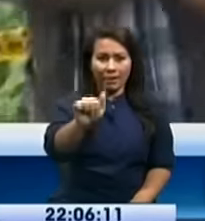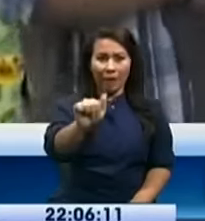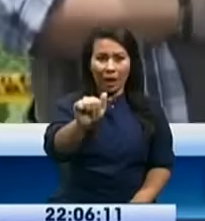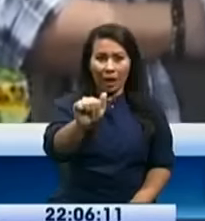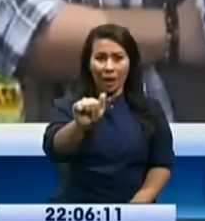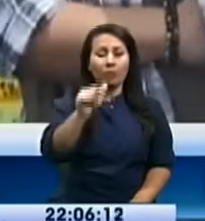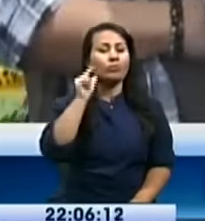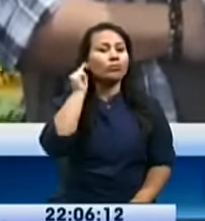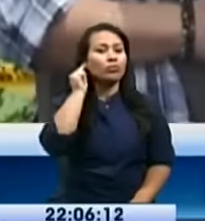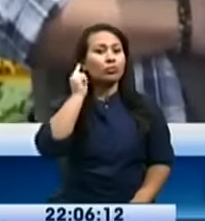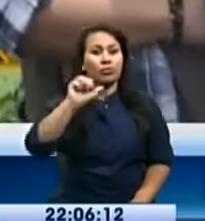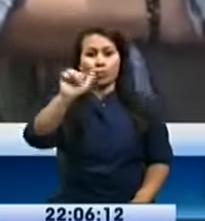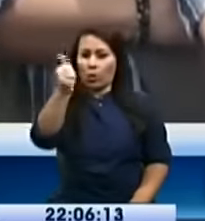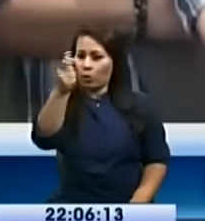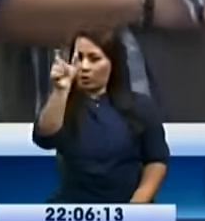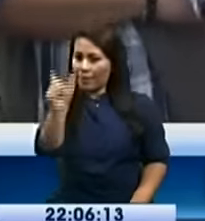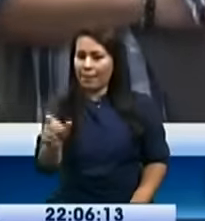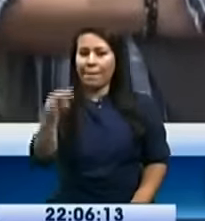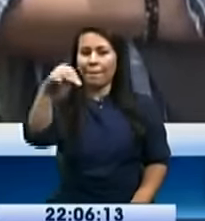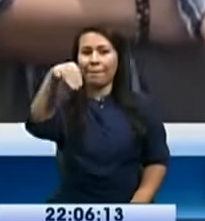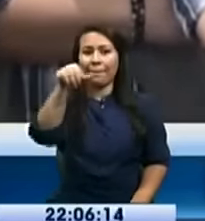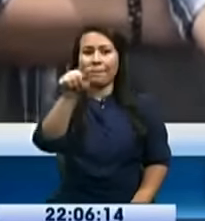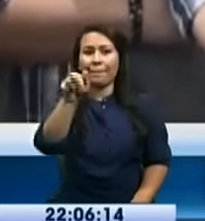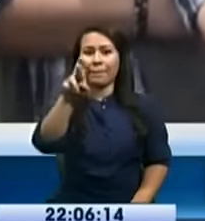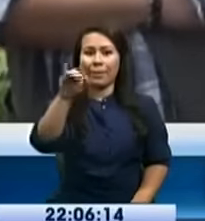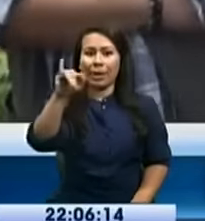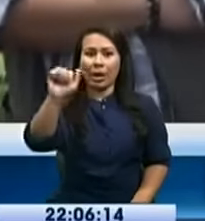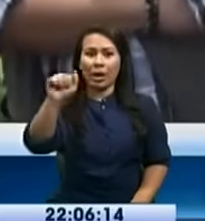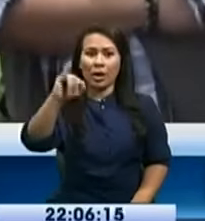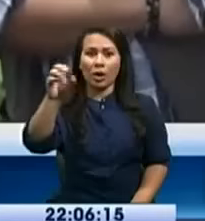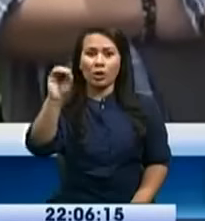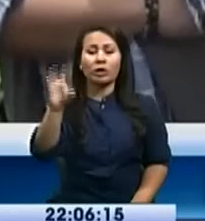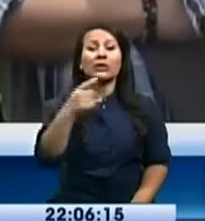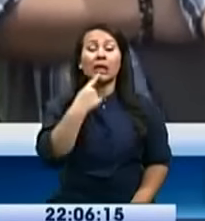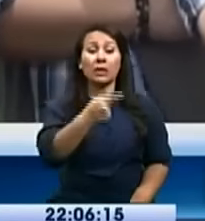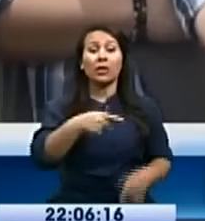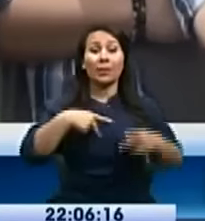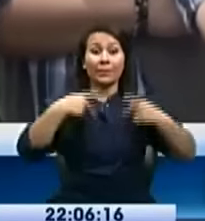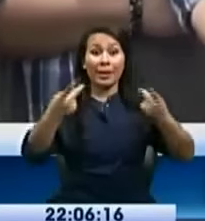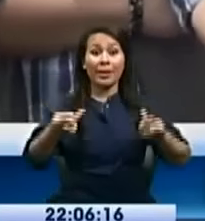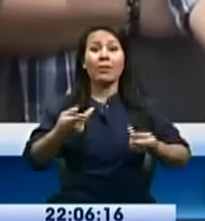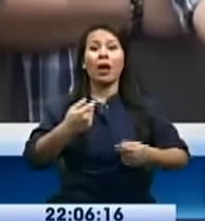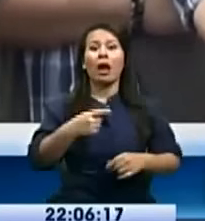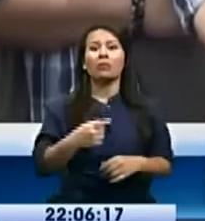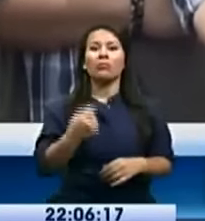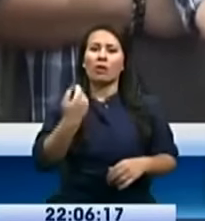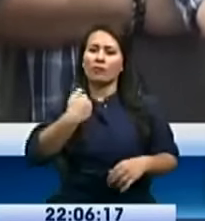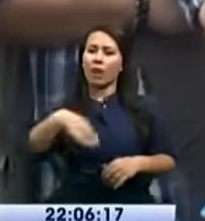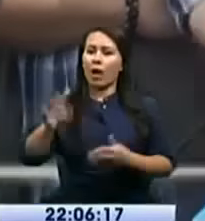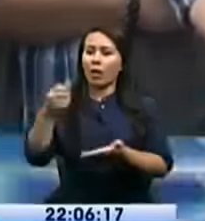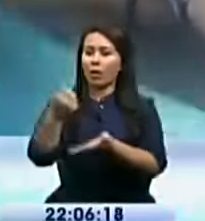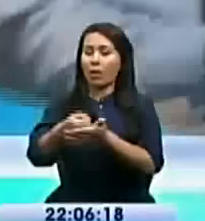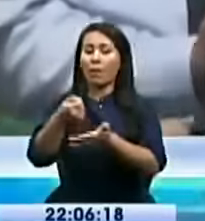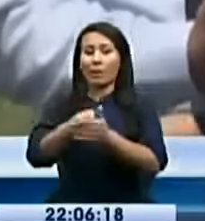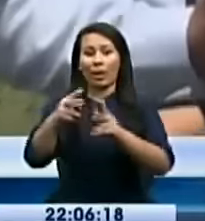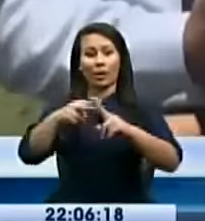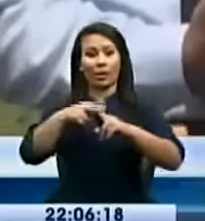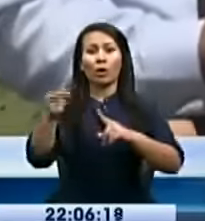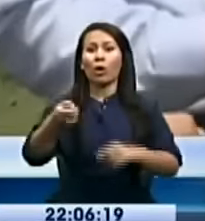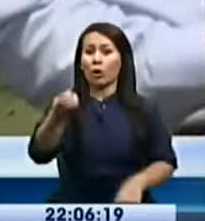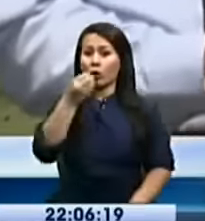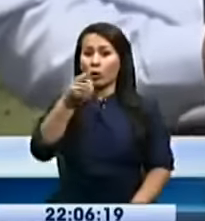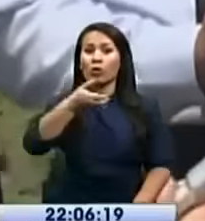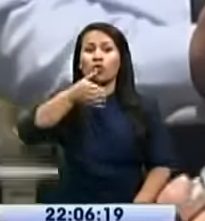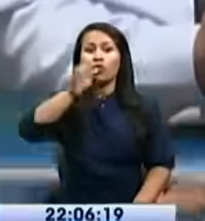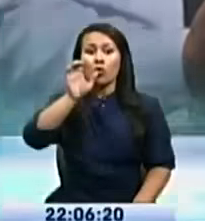a las 2:30 de la mañana, de aquí fueron a tomar una gaseosa, fueron a una tienda, compraron la gaseosa y regresaron nuevamente acá. Sí, yo